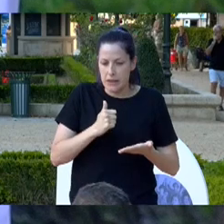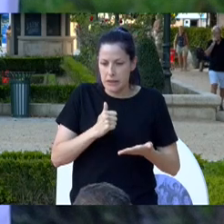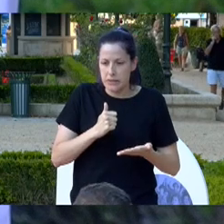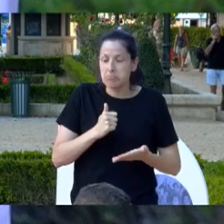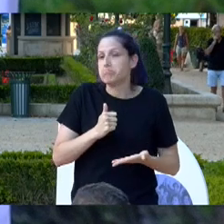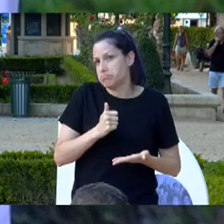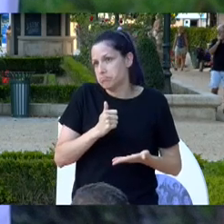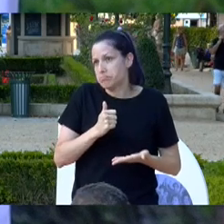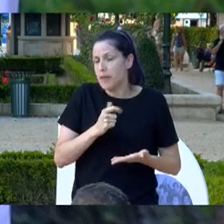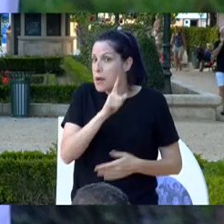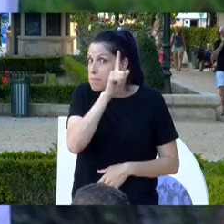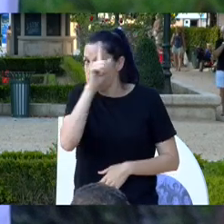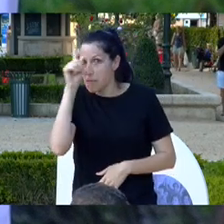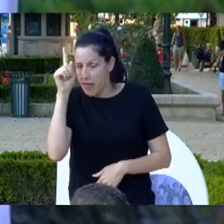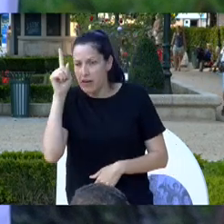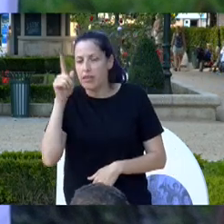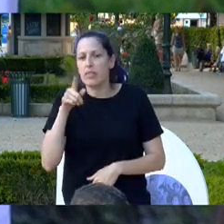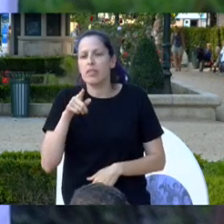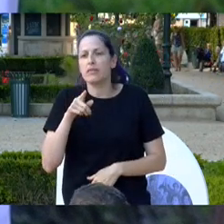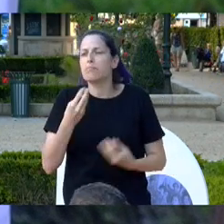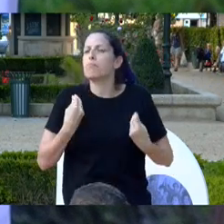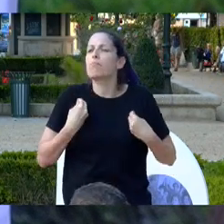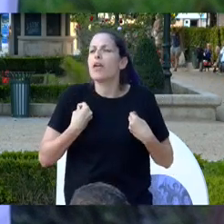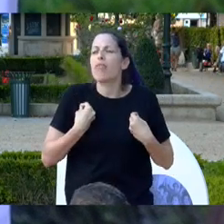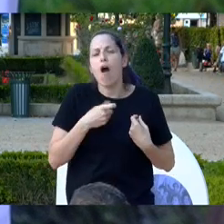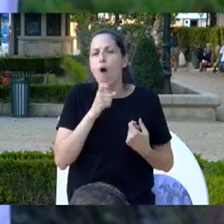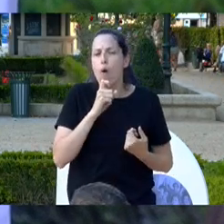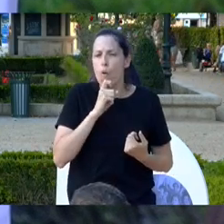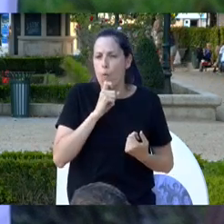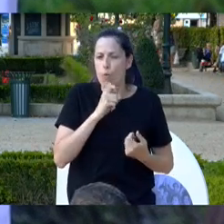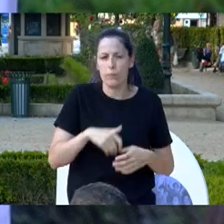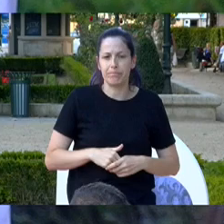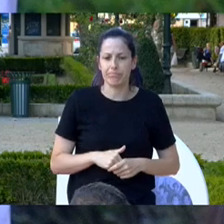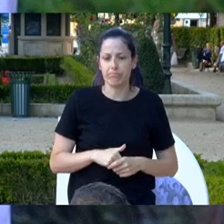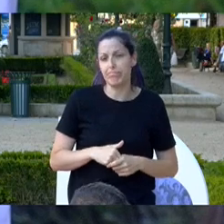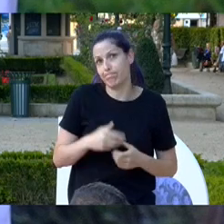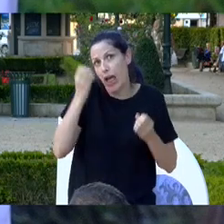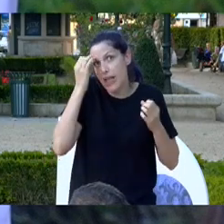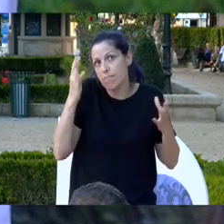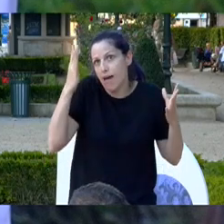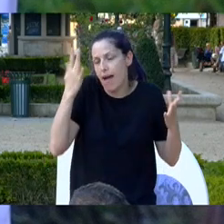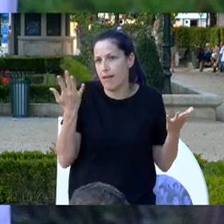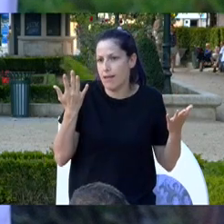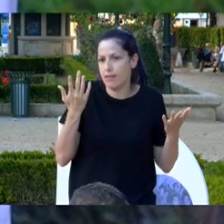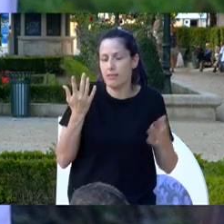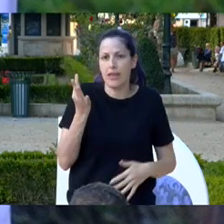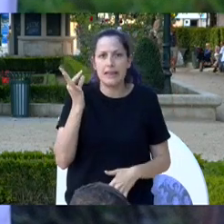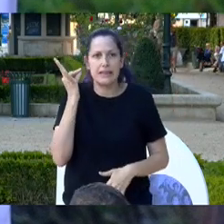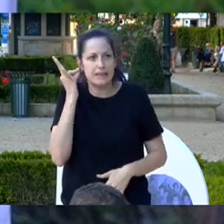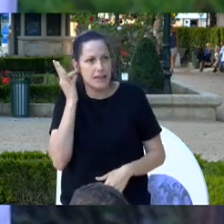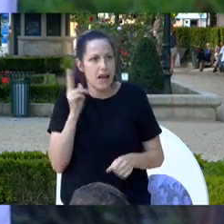calquera caso, ali en Madrid, pois, a vida era, claro, para unha rapaza de provincias, chegar a